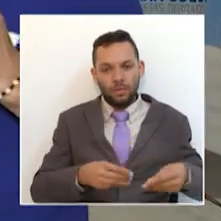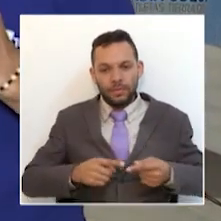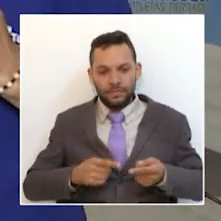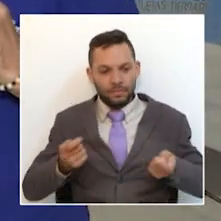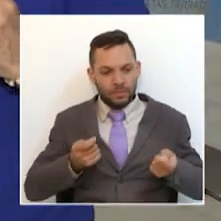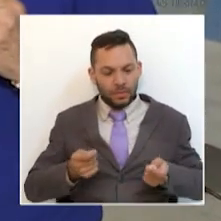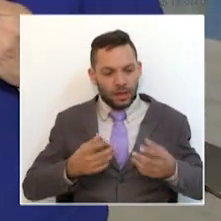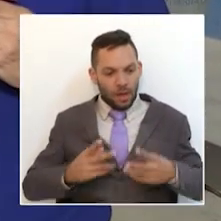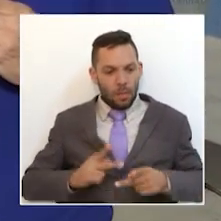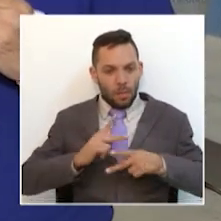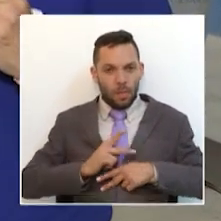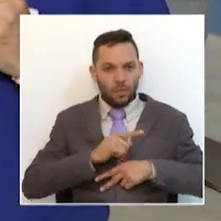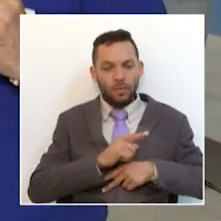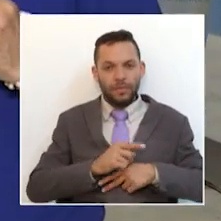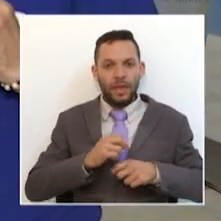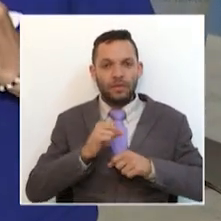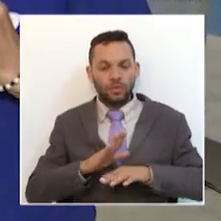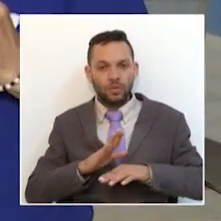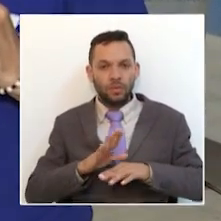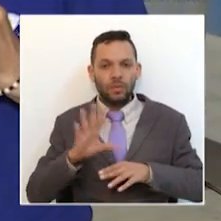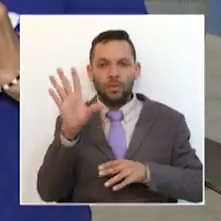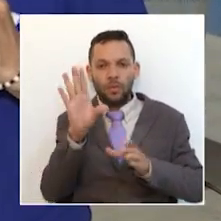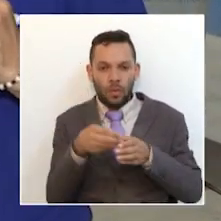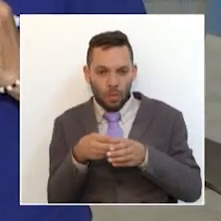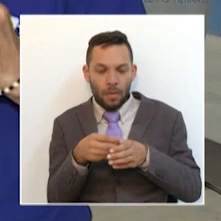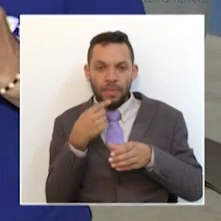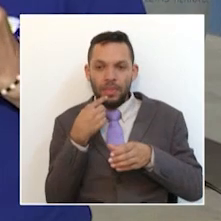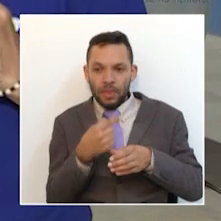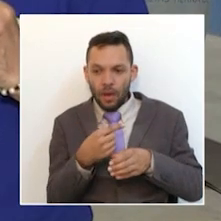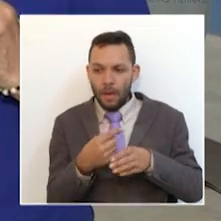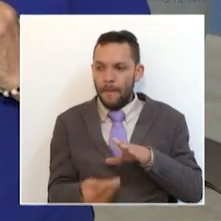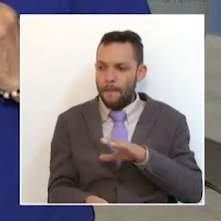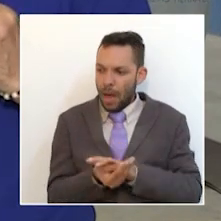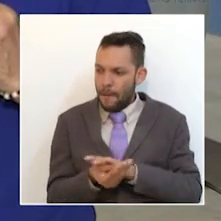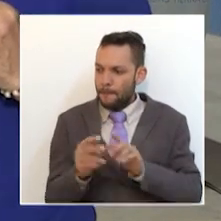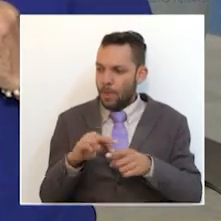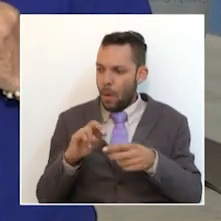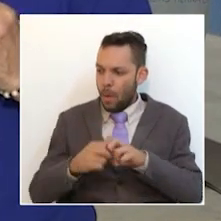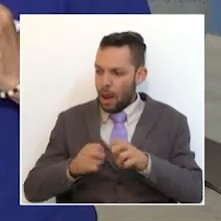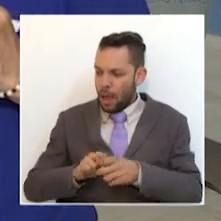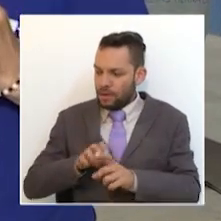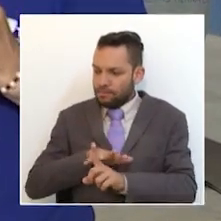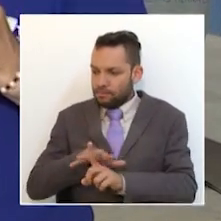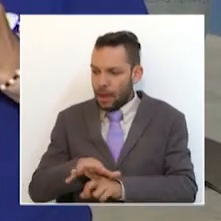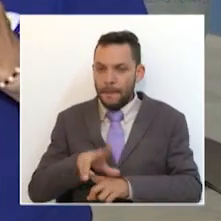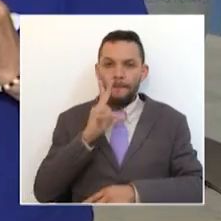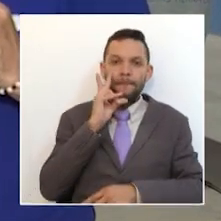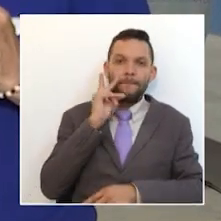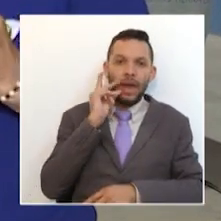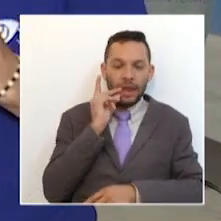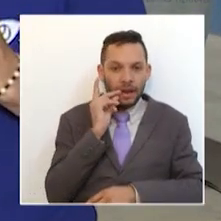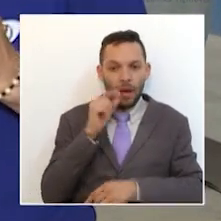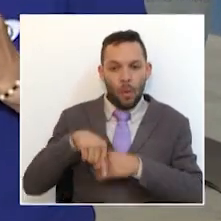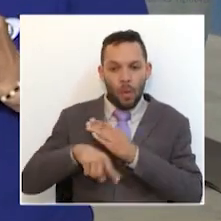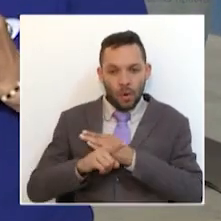dueño del equipo, diciendo que hubo fraude en la final de ese compromiso en el que Pereira goleó a Tigres. El